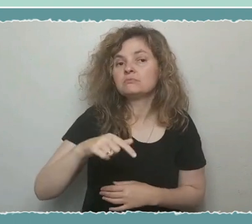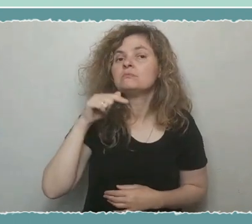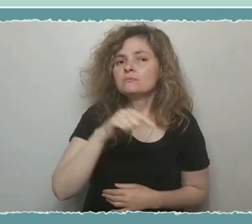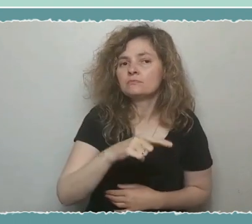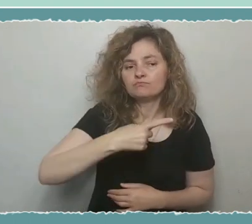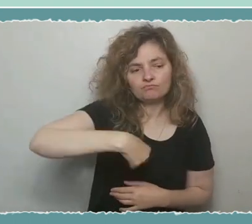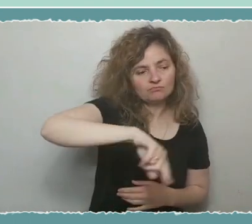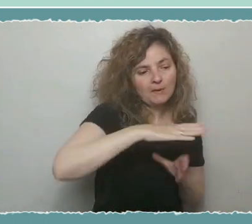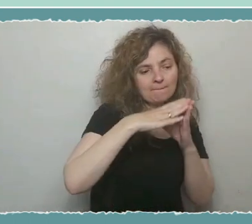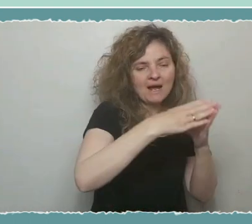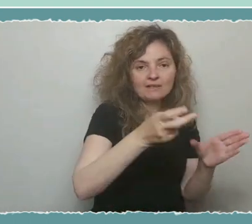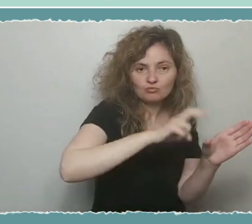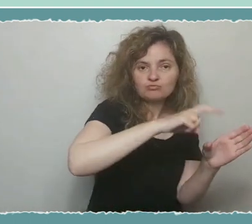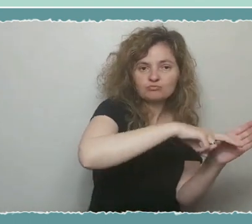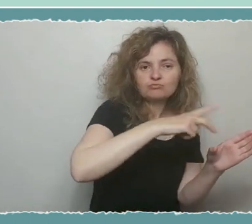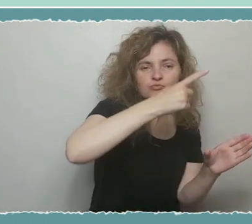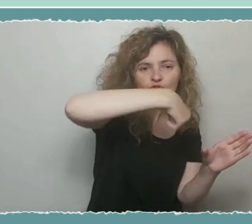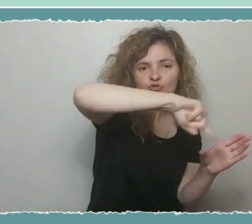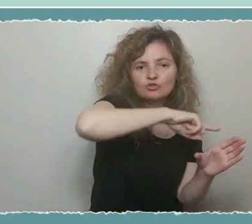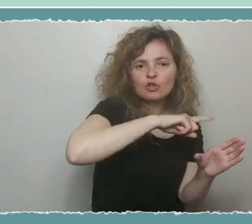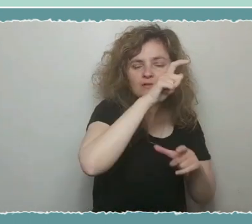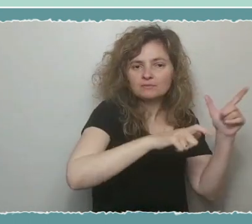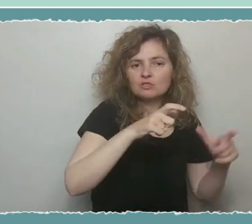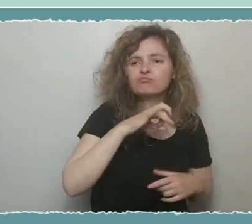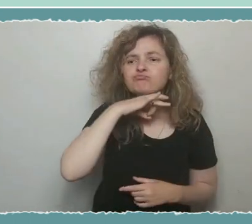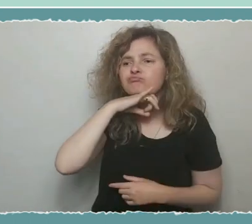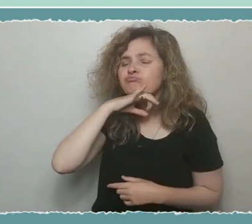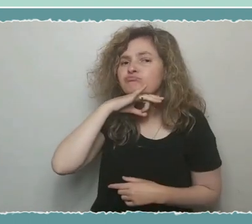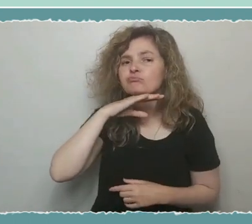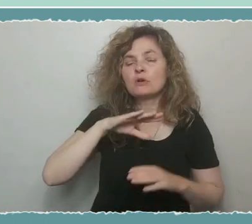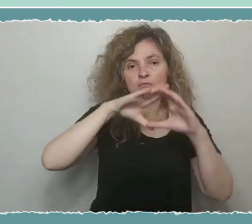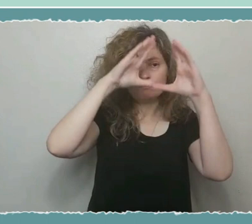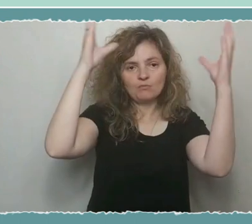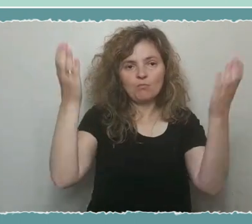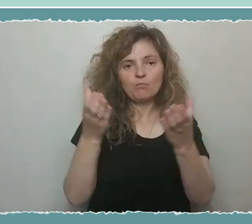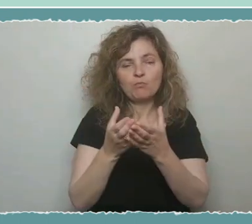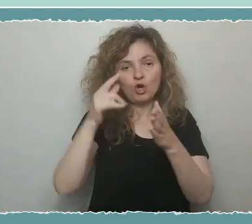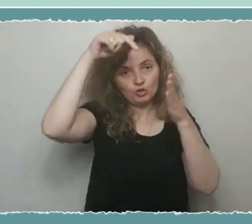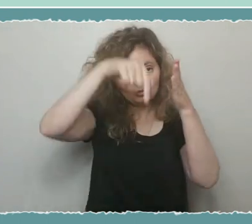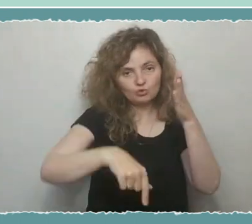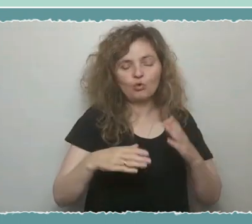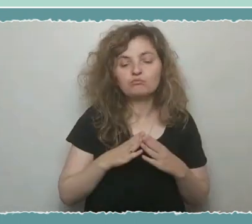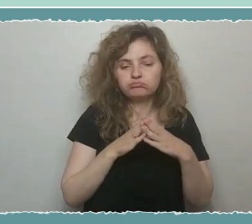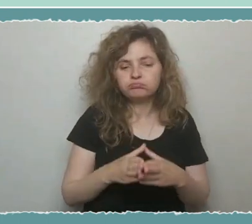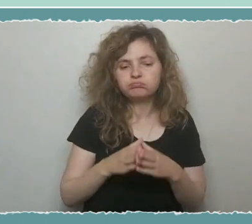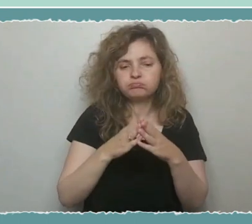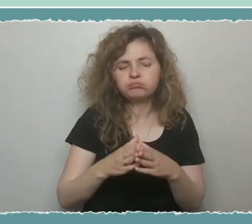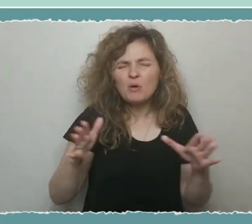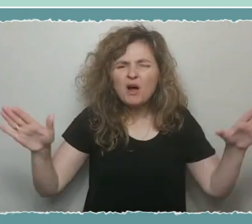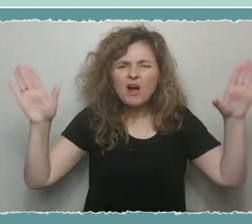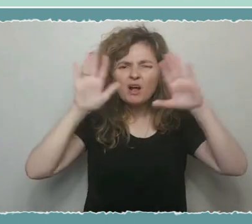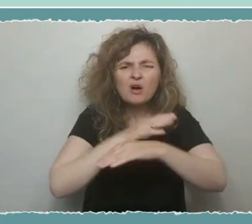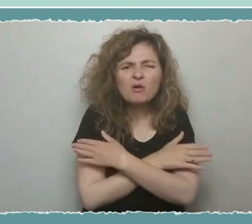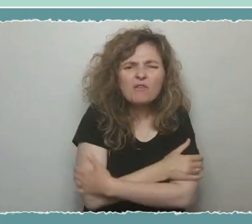toda a tripulación, 32 homens e mulleres, estaban moi contentos ali. E iban cara ao polo sur, facendo moito frío, cando ao medio da